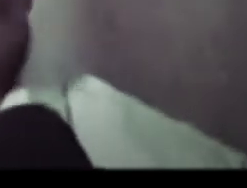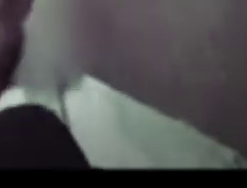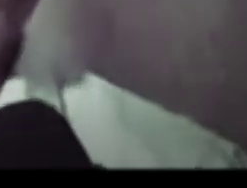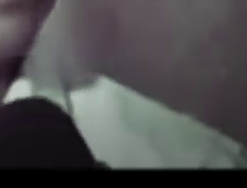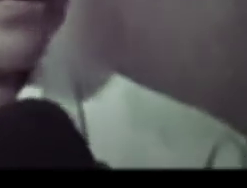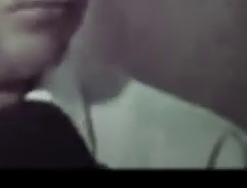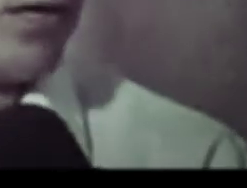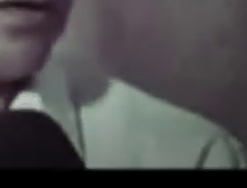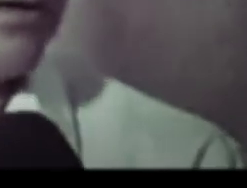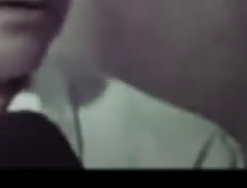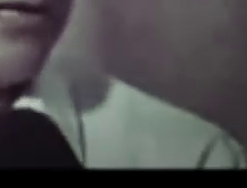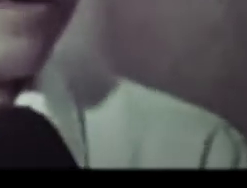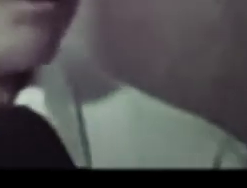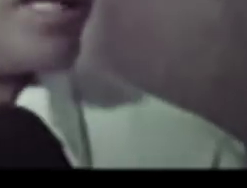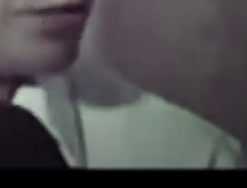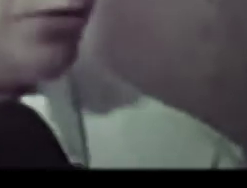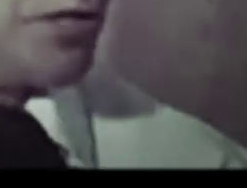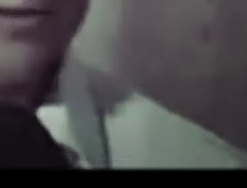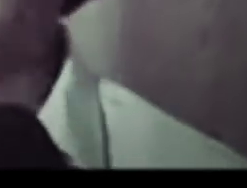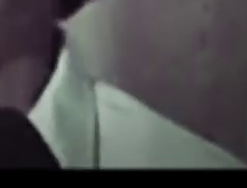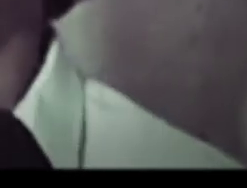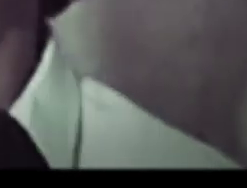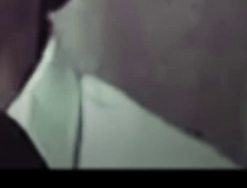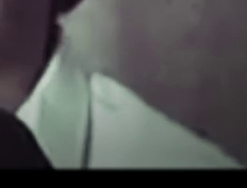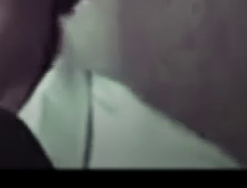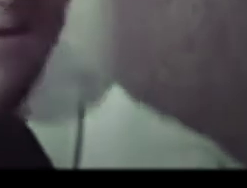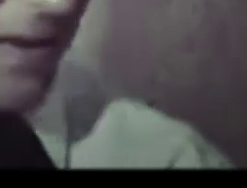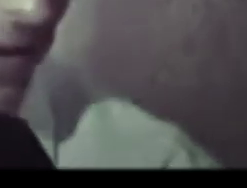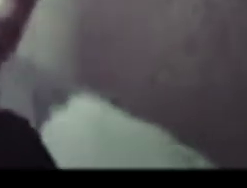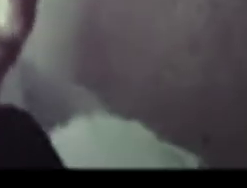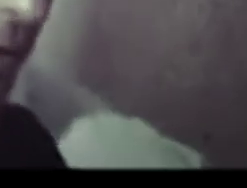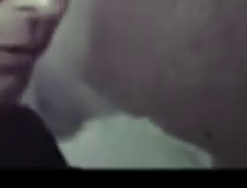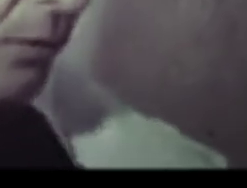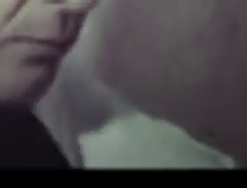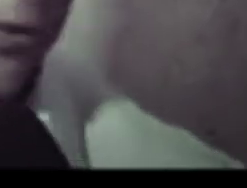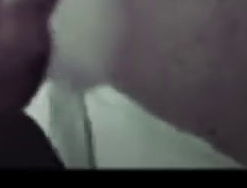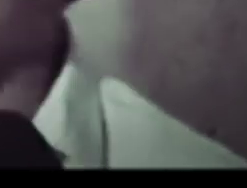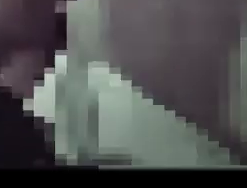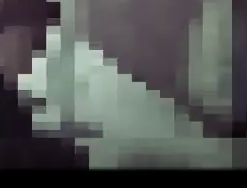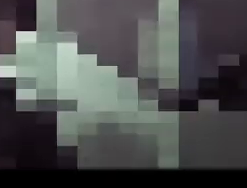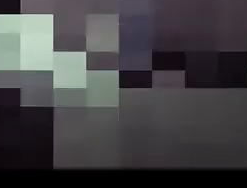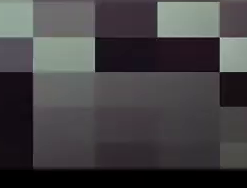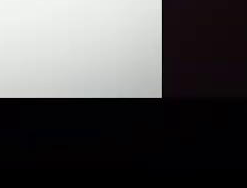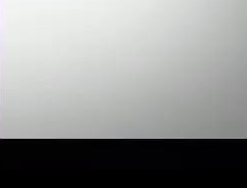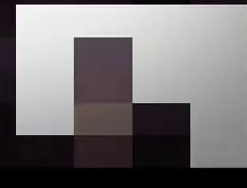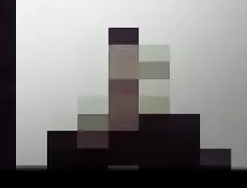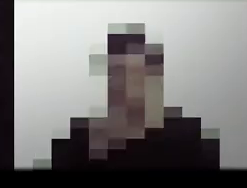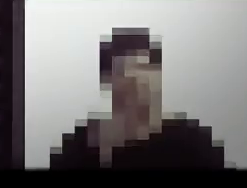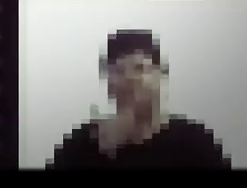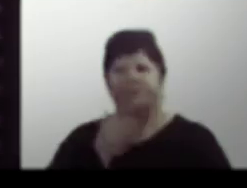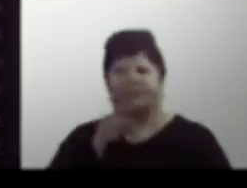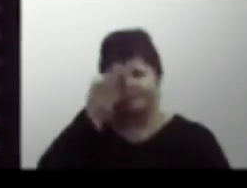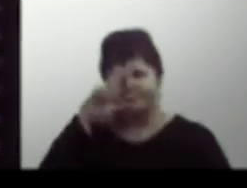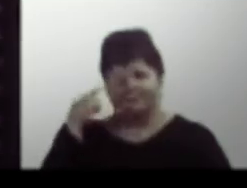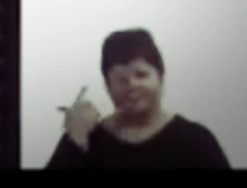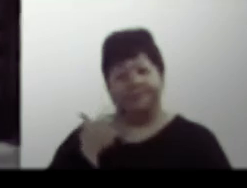ustedes puedan pensar como que le pasa a cualquier hijo vecino y marche preso. Bueno, y nosotros, gracias, insisto, tenemos coronita.